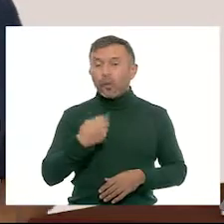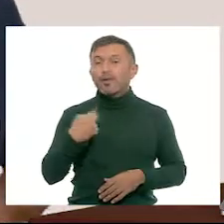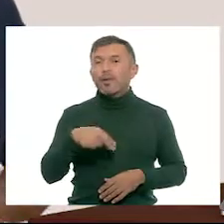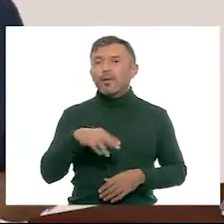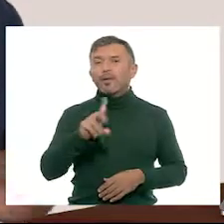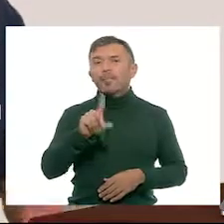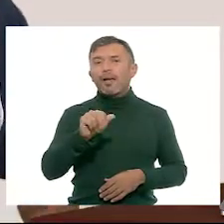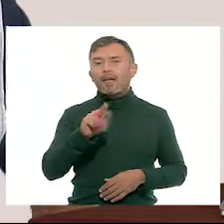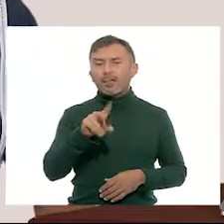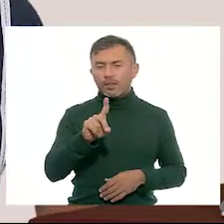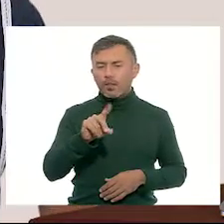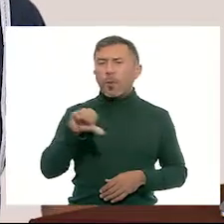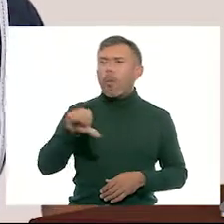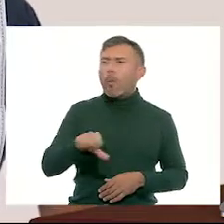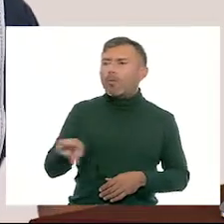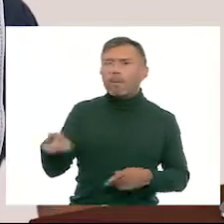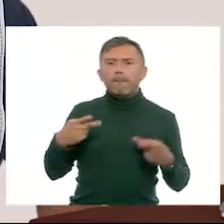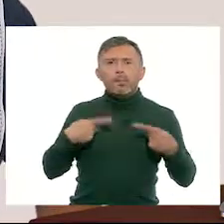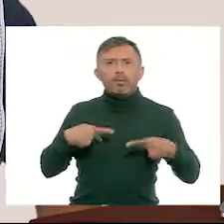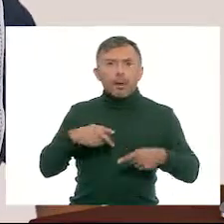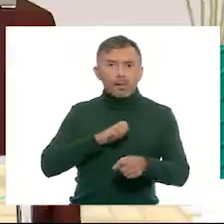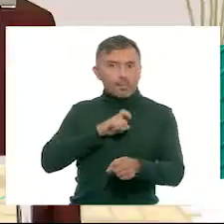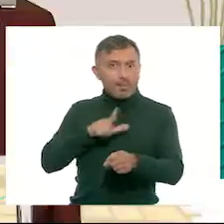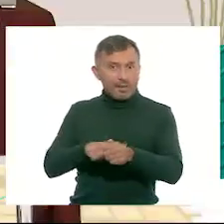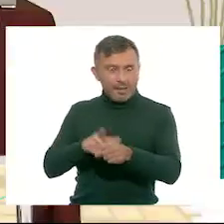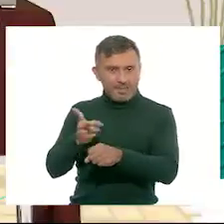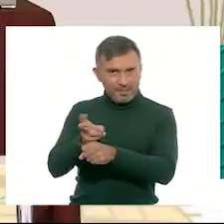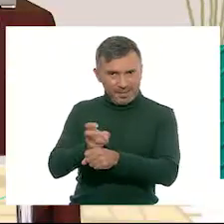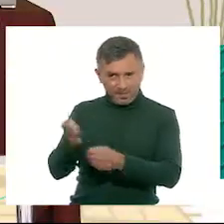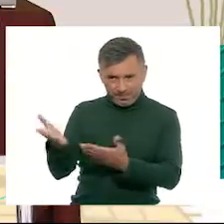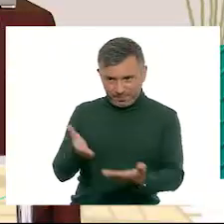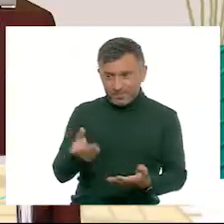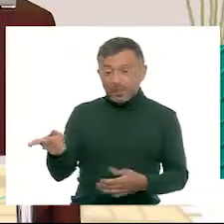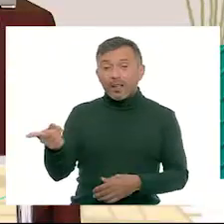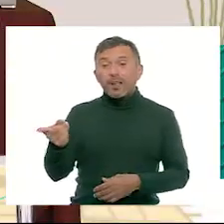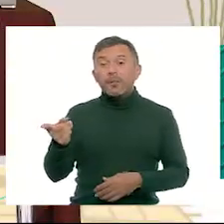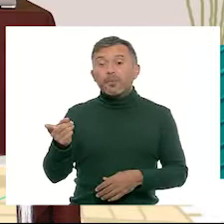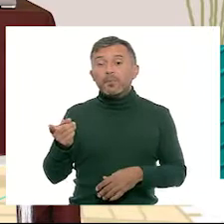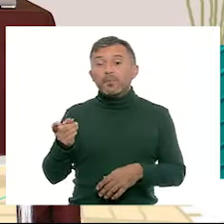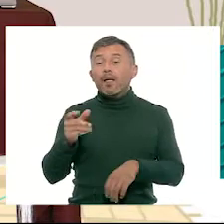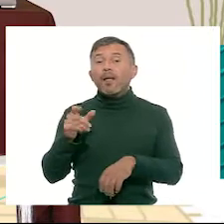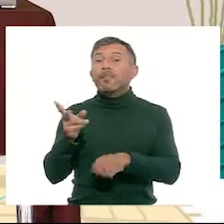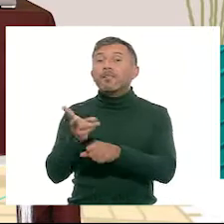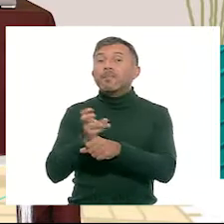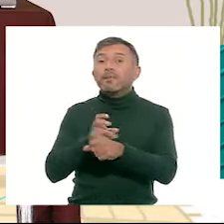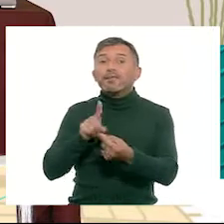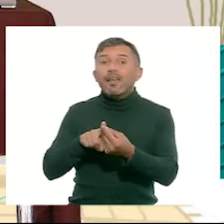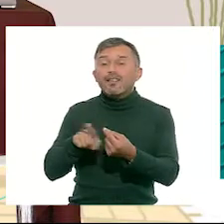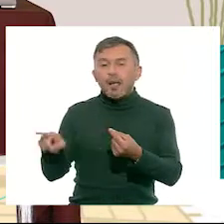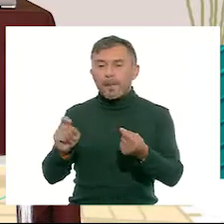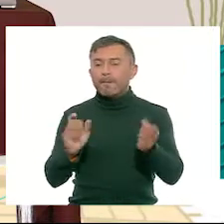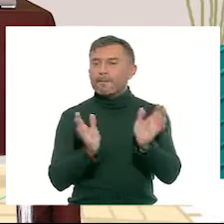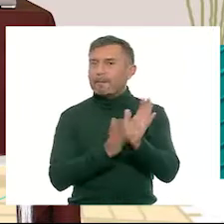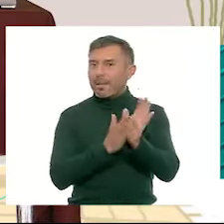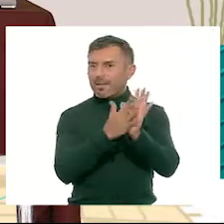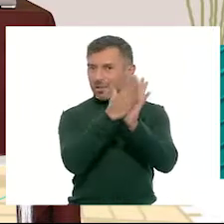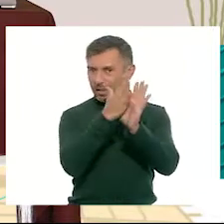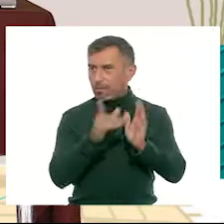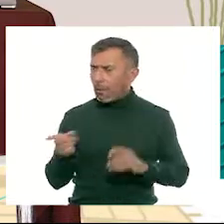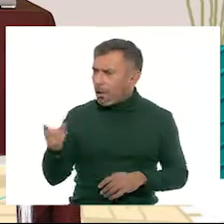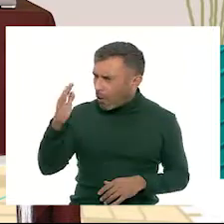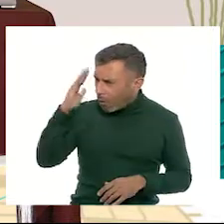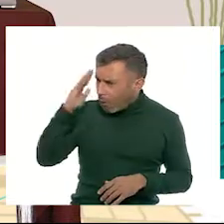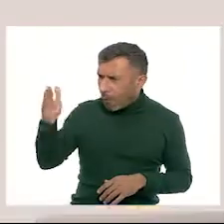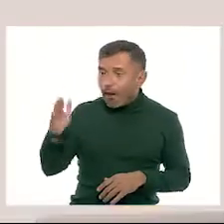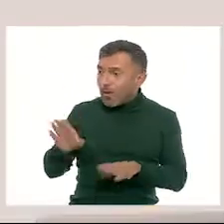a una invitada muy especial. Te presentamos a nuestra amiga, la Pandereta. ¿Cómo estás, Pandereta? ¡Hola, niñas